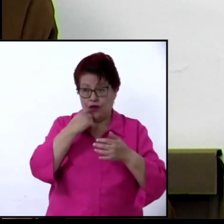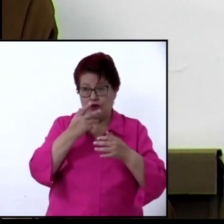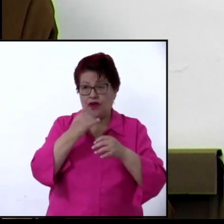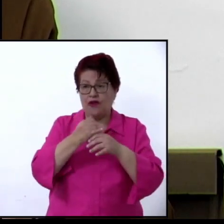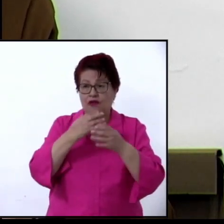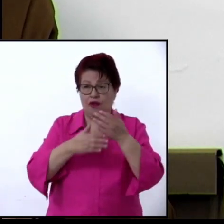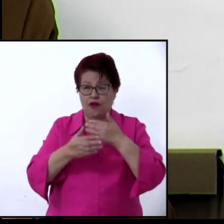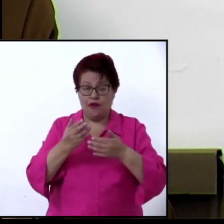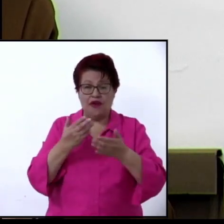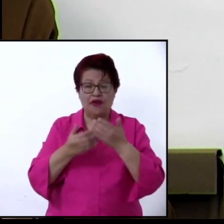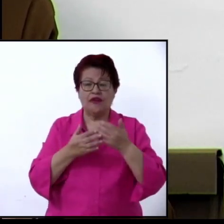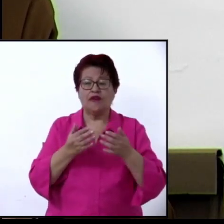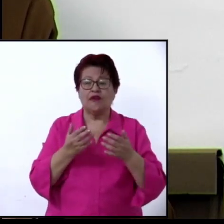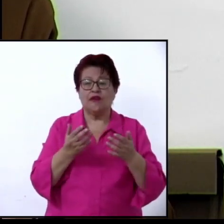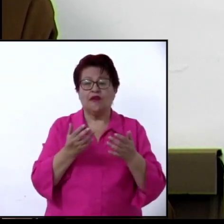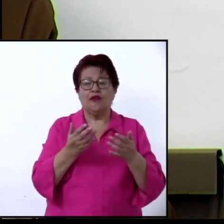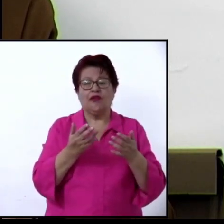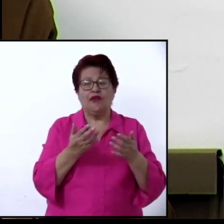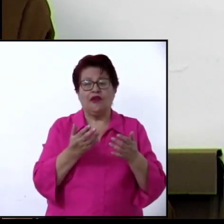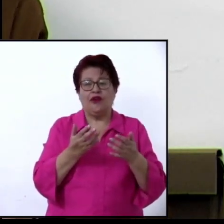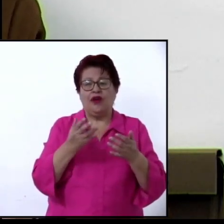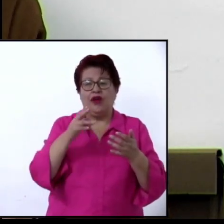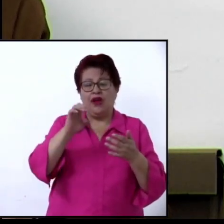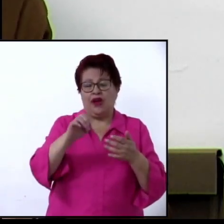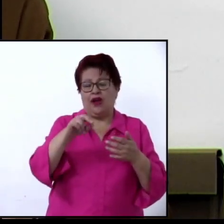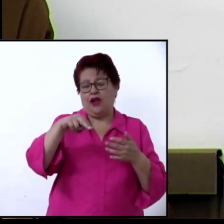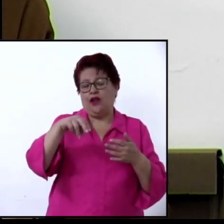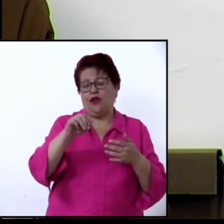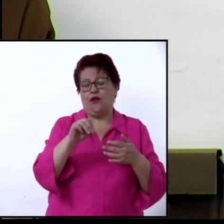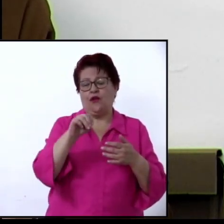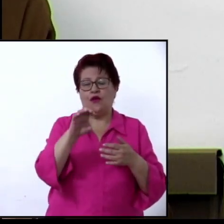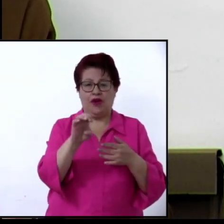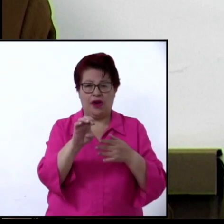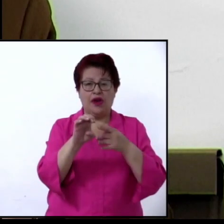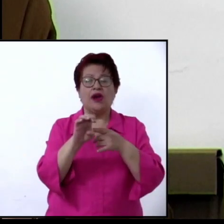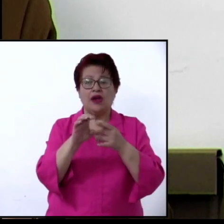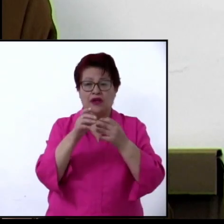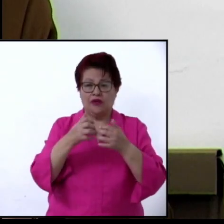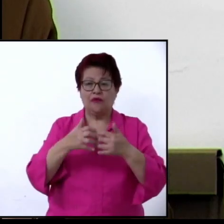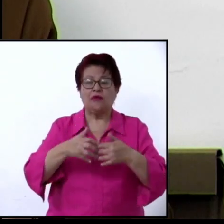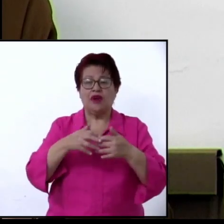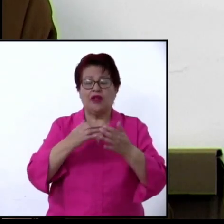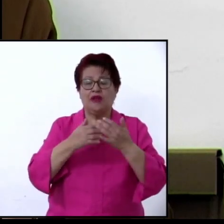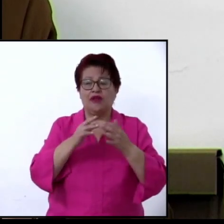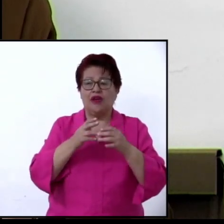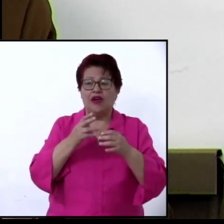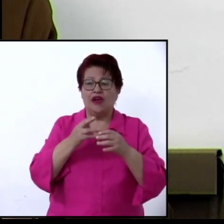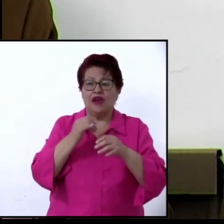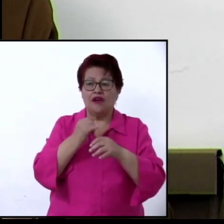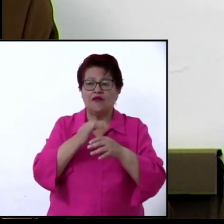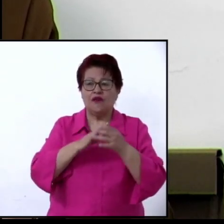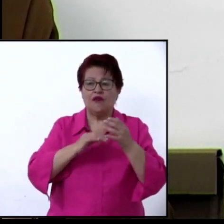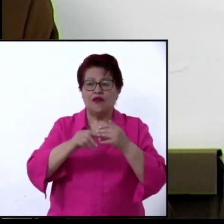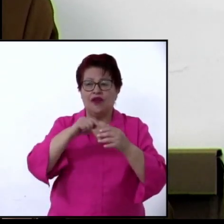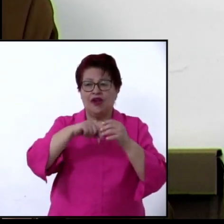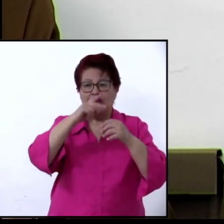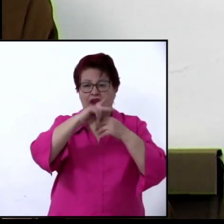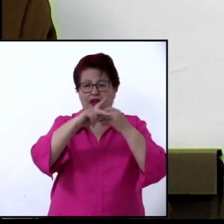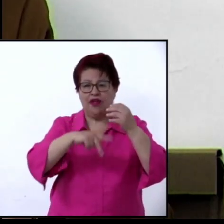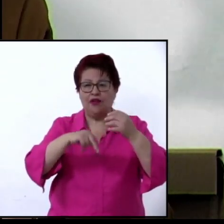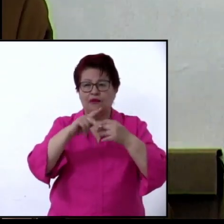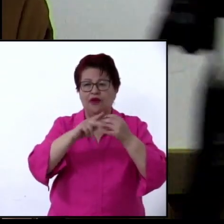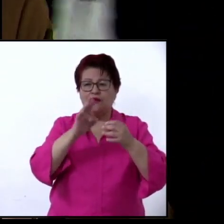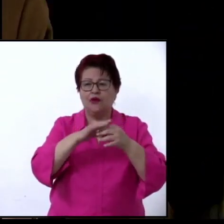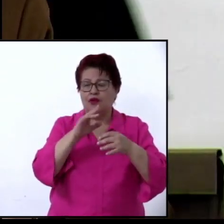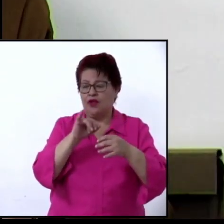datos generados por la NOE, que es otro de los mecanismos de medición que existen en nuestro país a través del